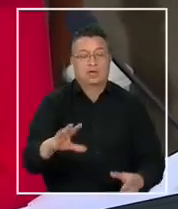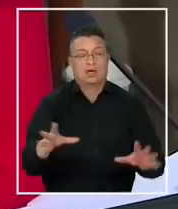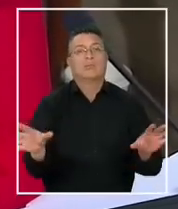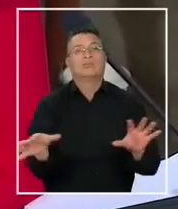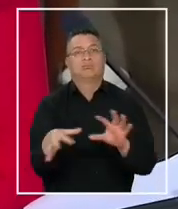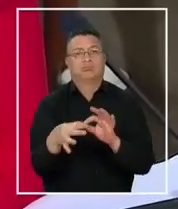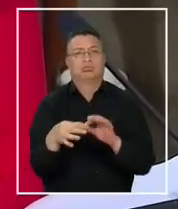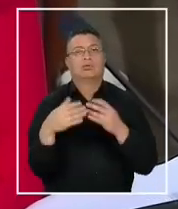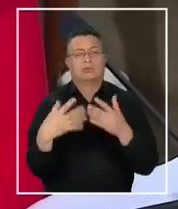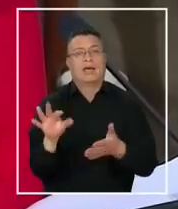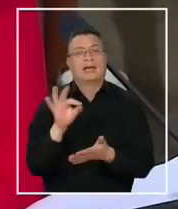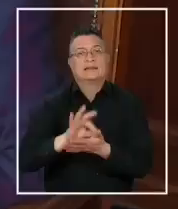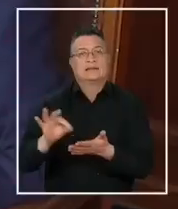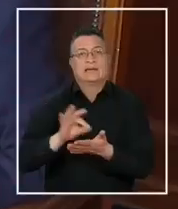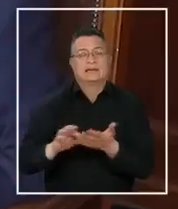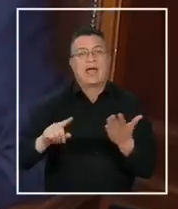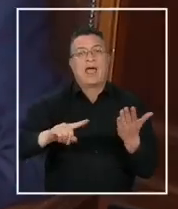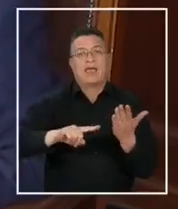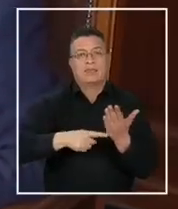¡Gracias!